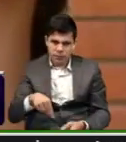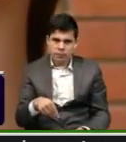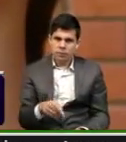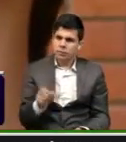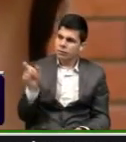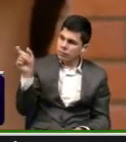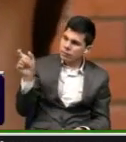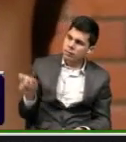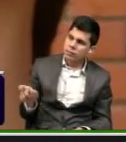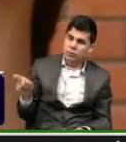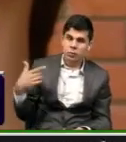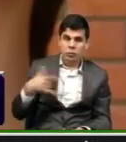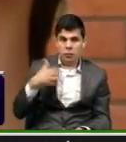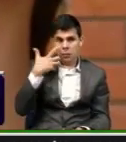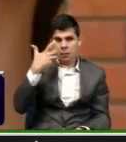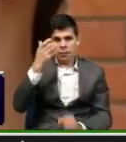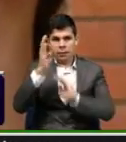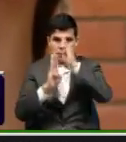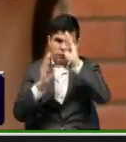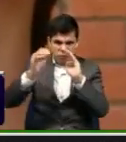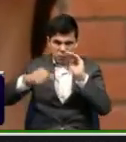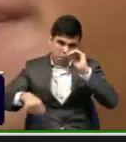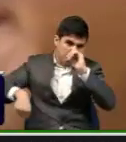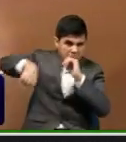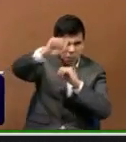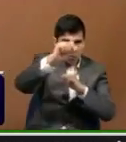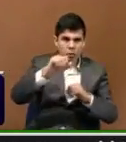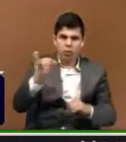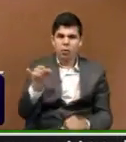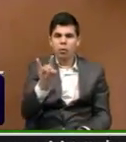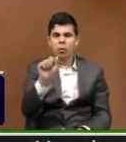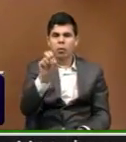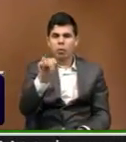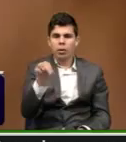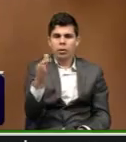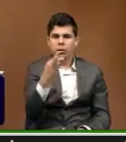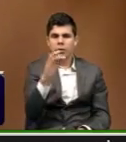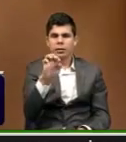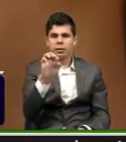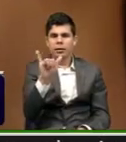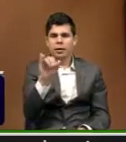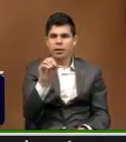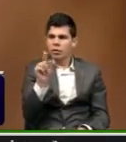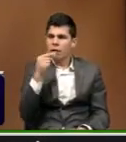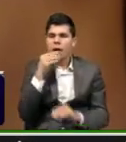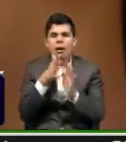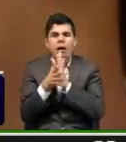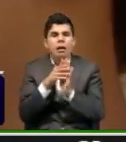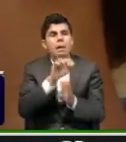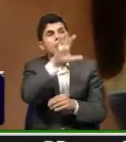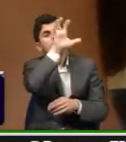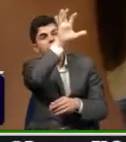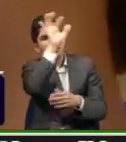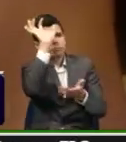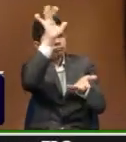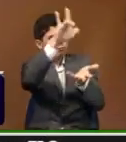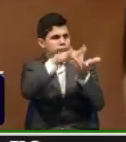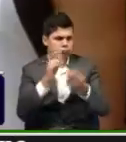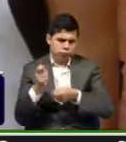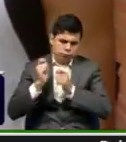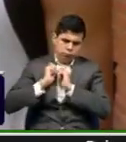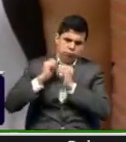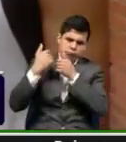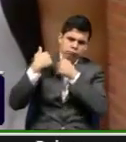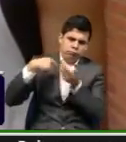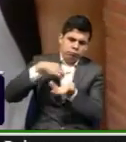Uno de los deportistas más sobresalientes del judo santandereano, Juan Carlos Tello Pérez, habló de sus últimas competencias en suelo extranjero, donde representó los colores